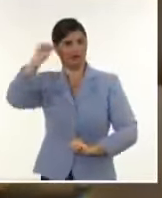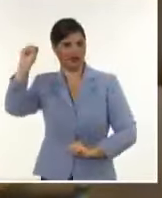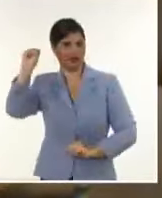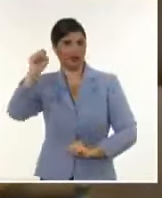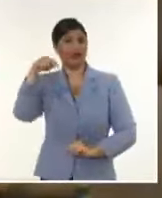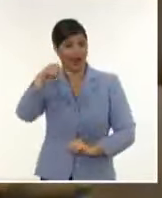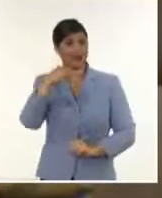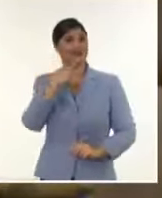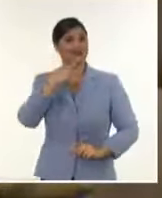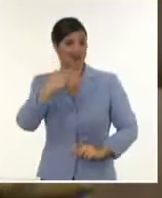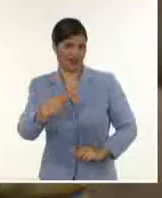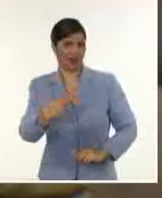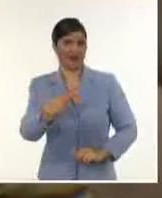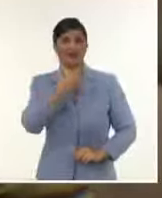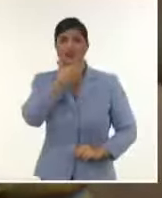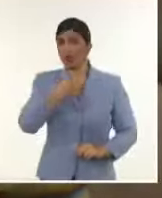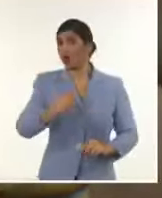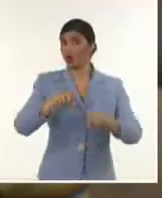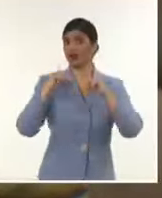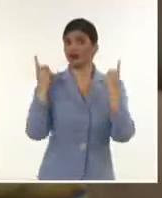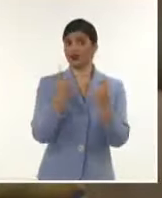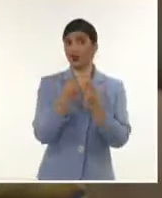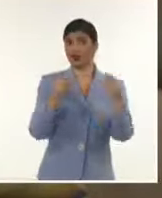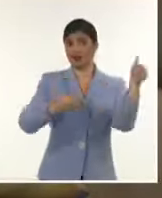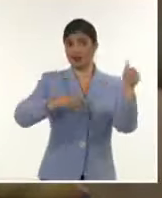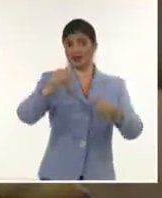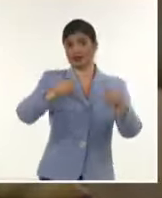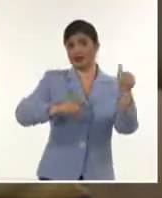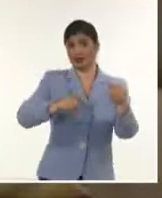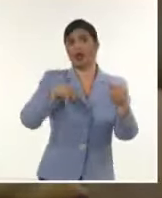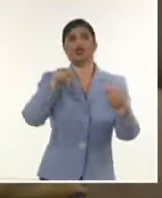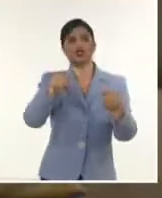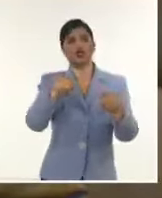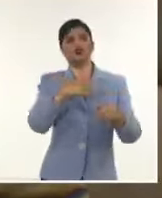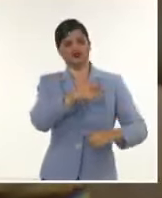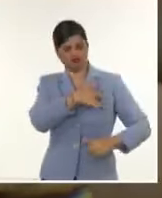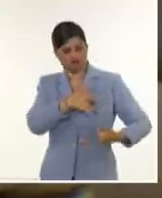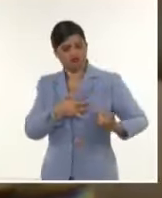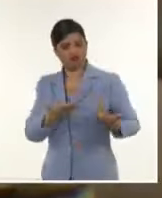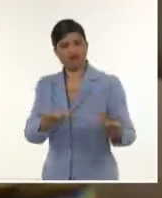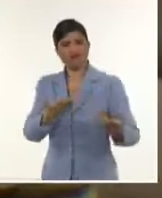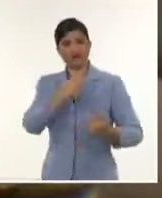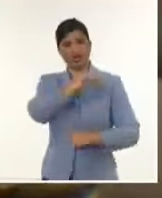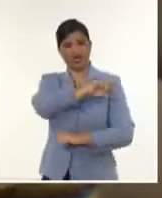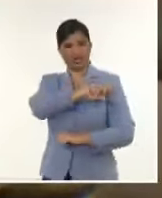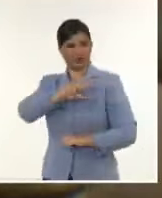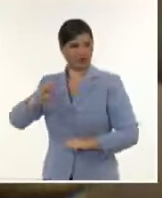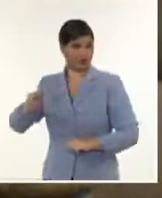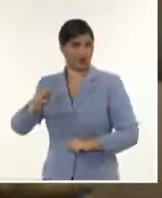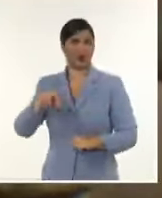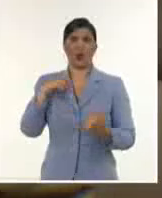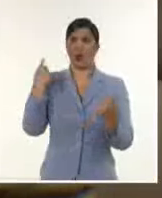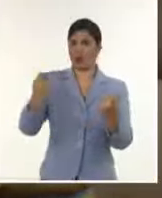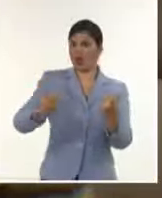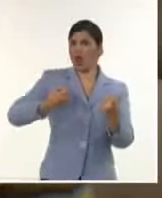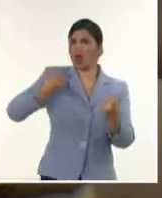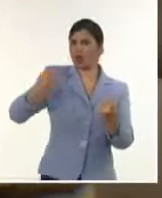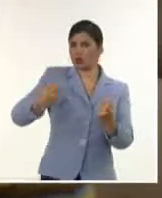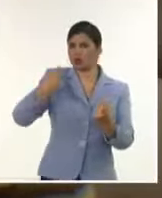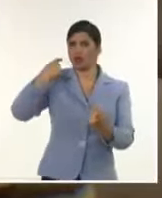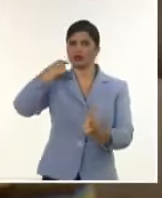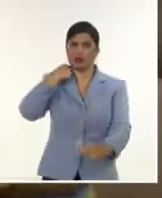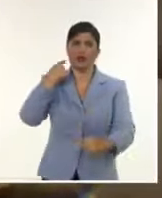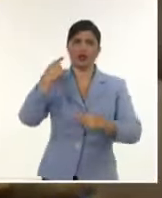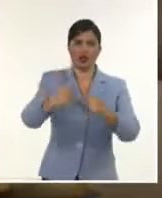aislado de una política fabricada, ni mucho menos. Es el resultado de una historia concreta que se ha materializado en el diario cumplimiento del